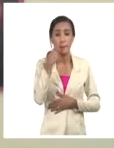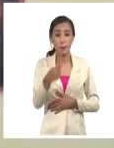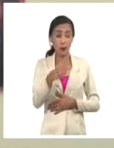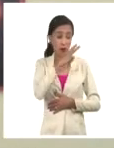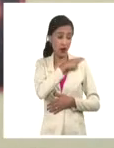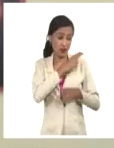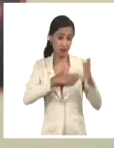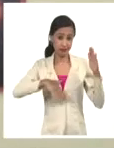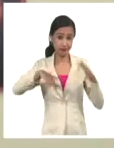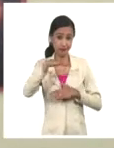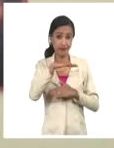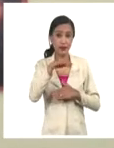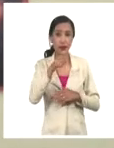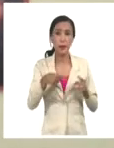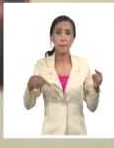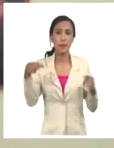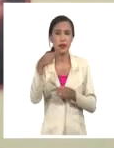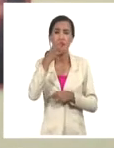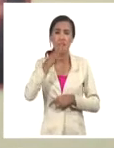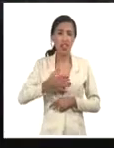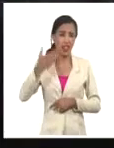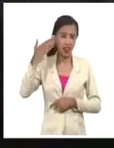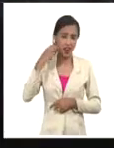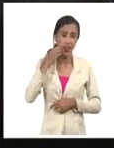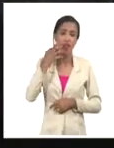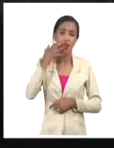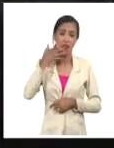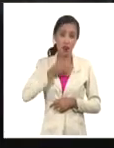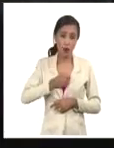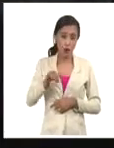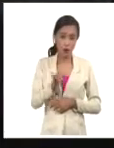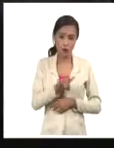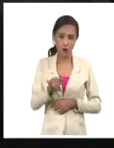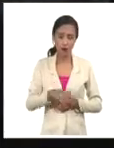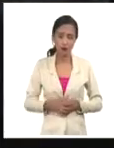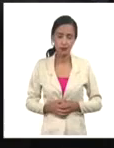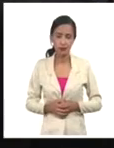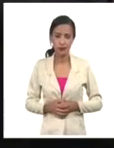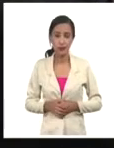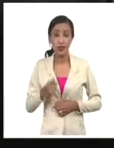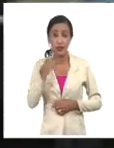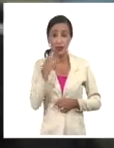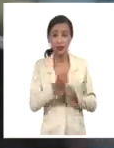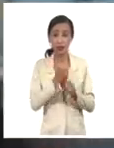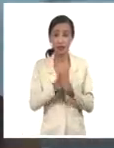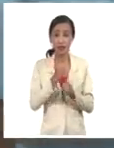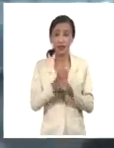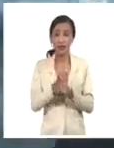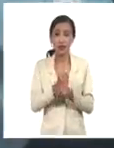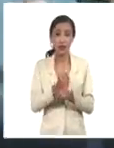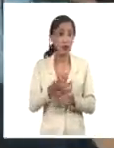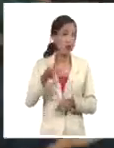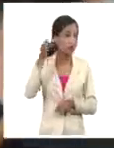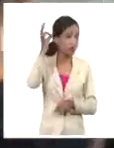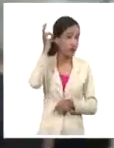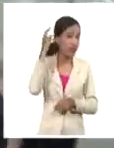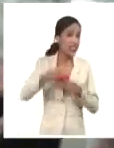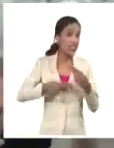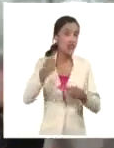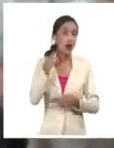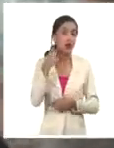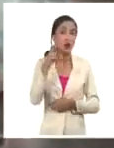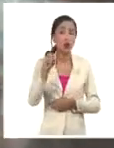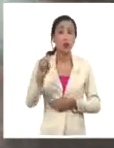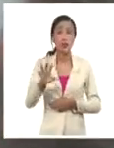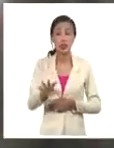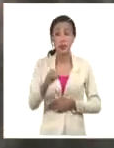dirección del país, en particular de Fidel y Raúl. Entre los hitos de su trabajo, destacaron el implante realizado en 2005 al primer